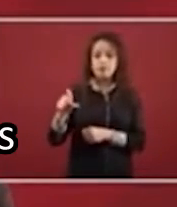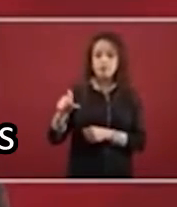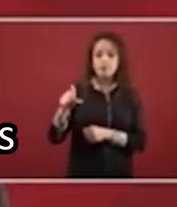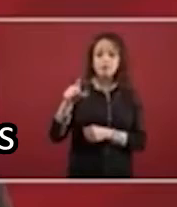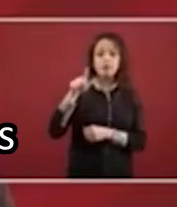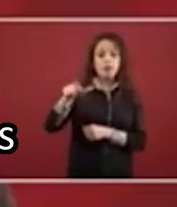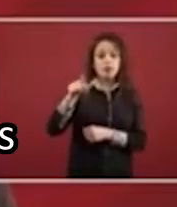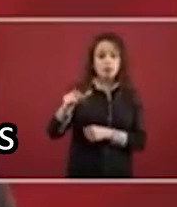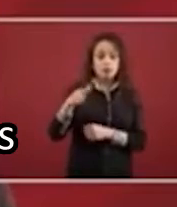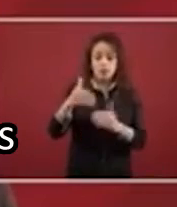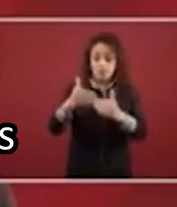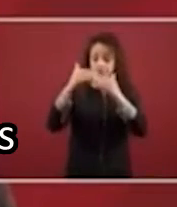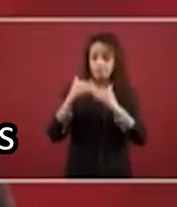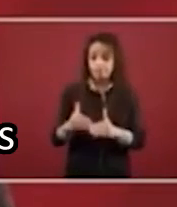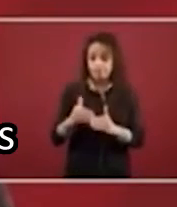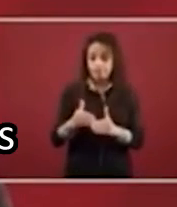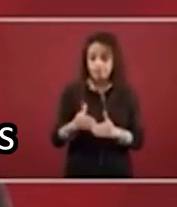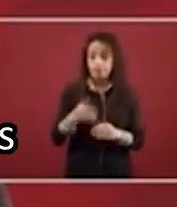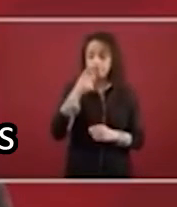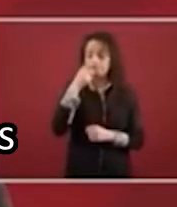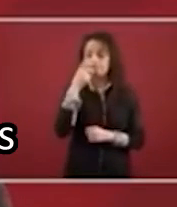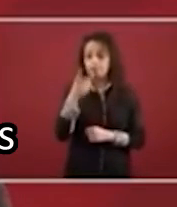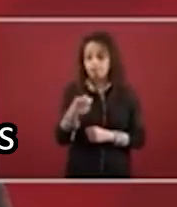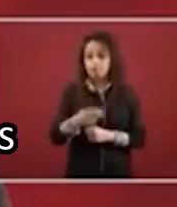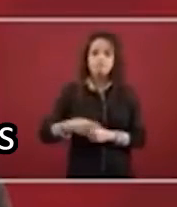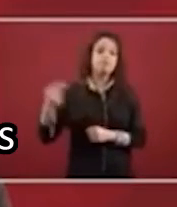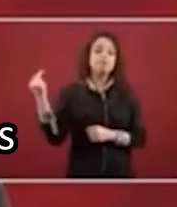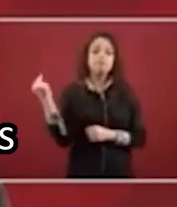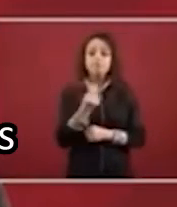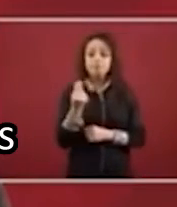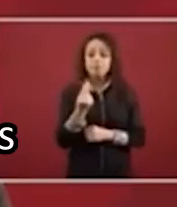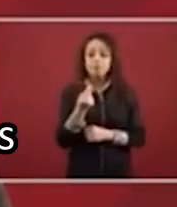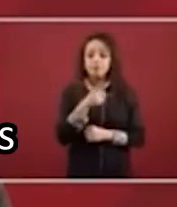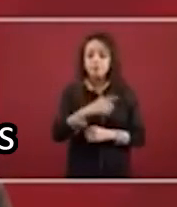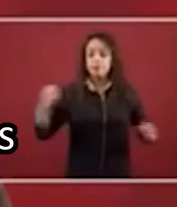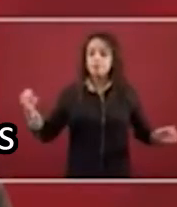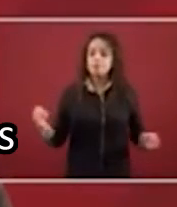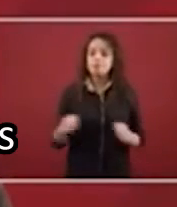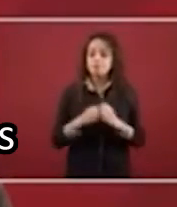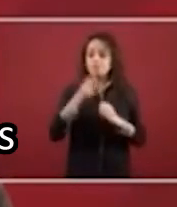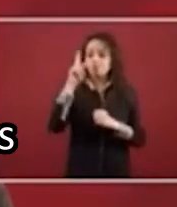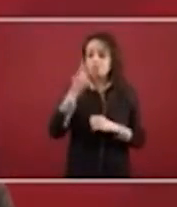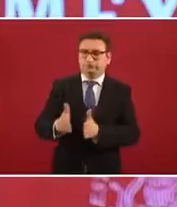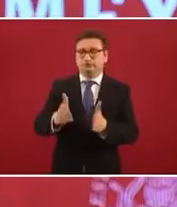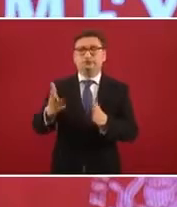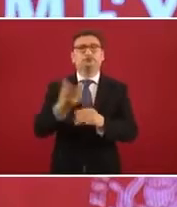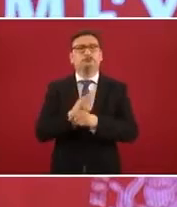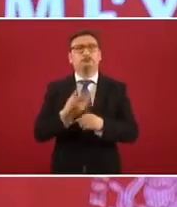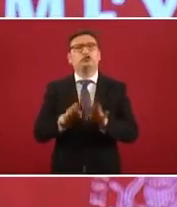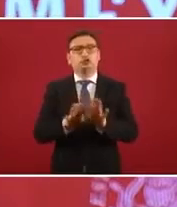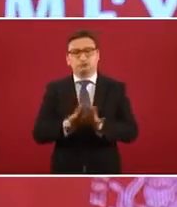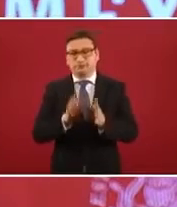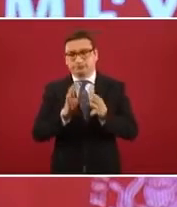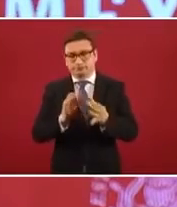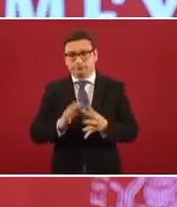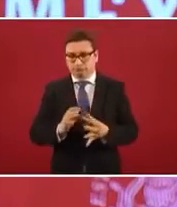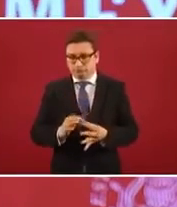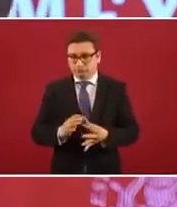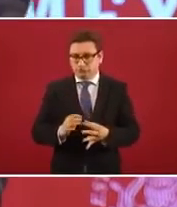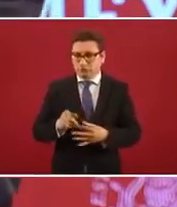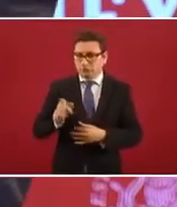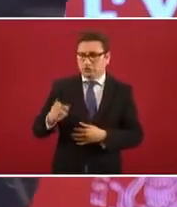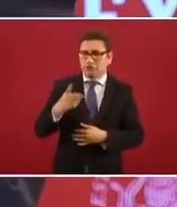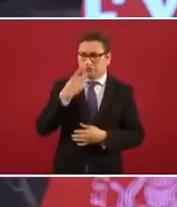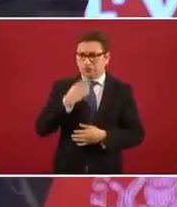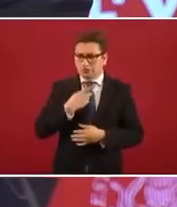México participará en los estudios clínicos de la vacuna contra coronavirus que se desarrolla en Italia. El presidente puntualizó que la economía de